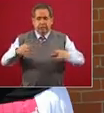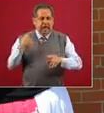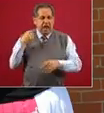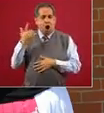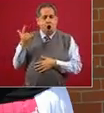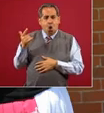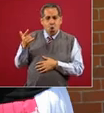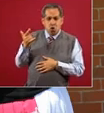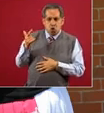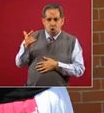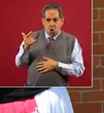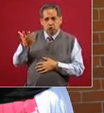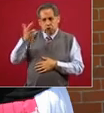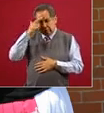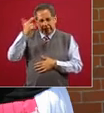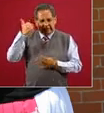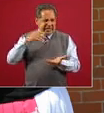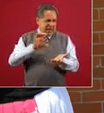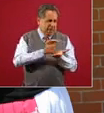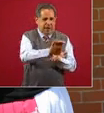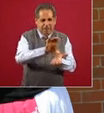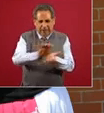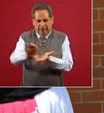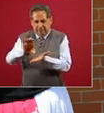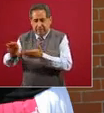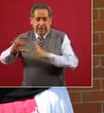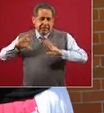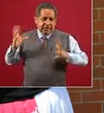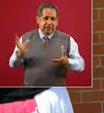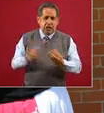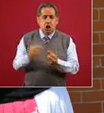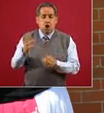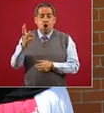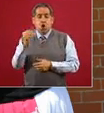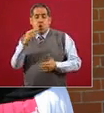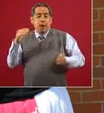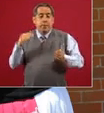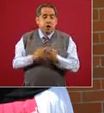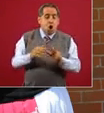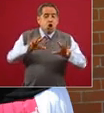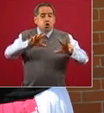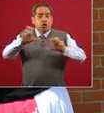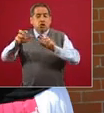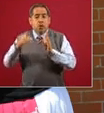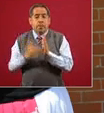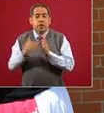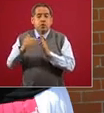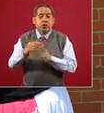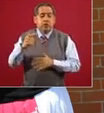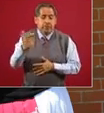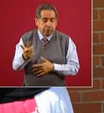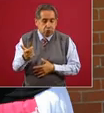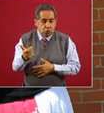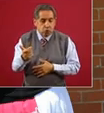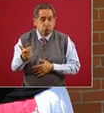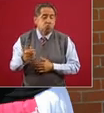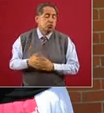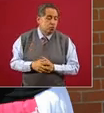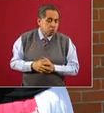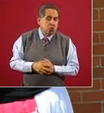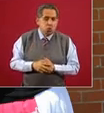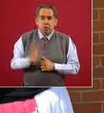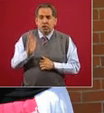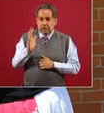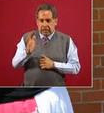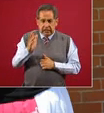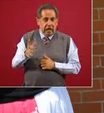es el último pago que hemos realizado, de 9.800 millones de pesos. Es decir, vamos avanzando contra